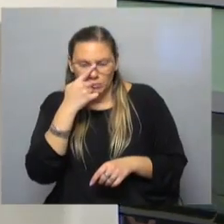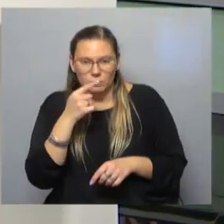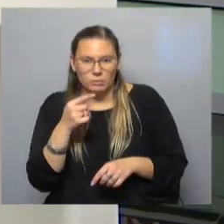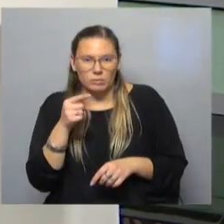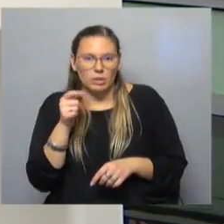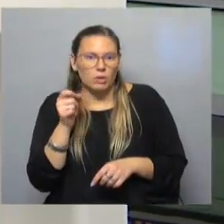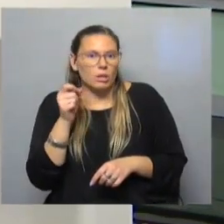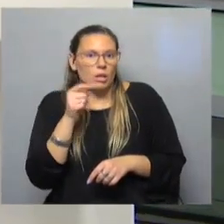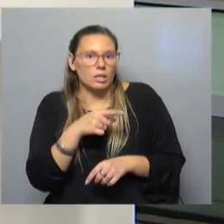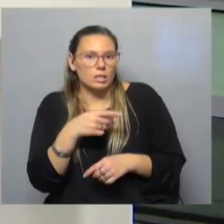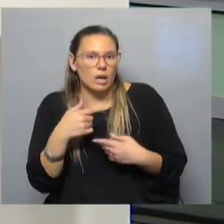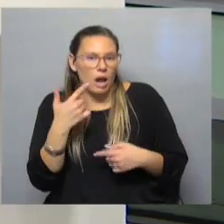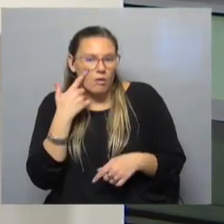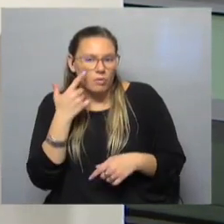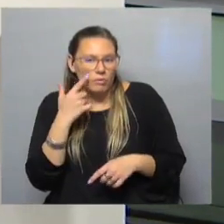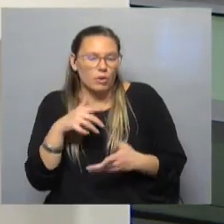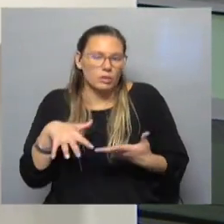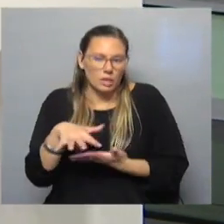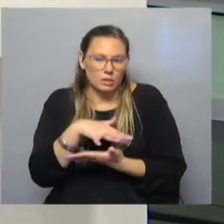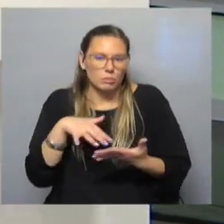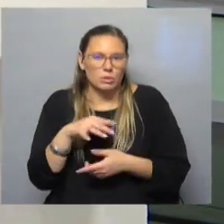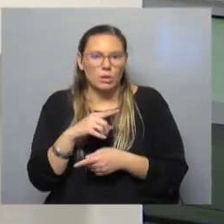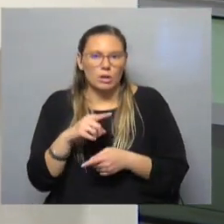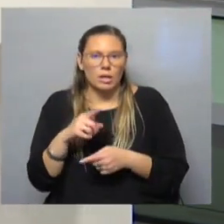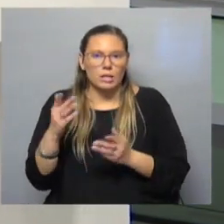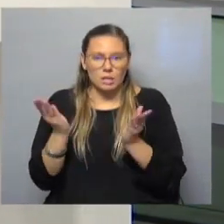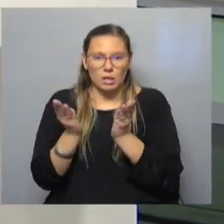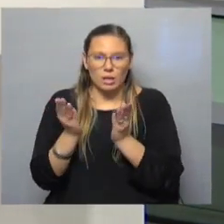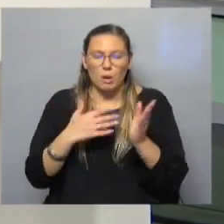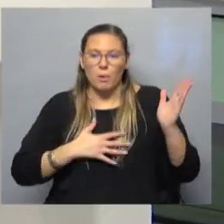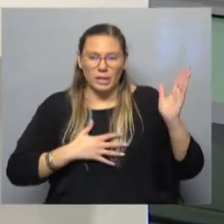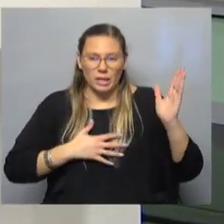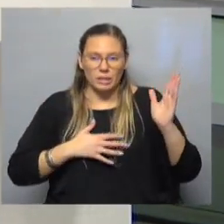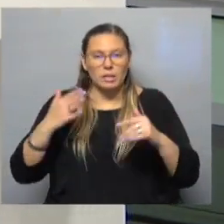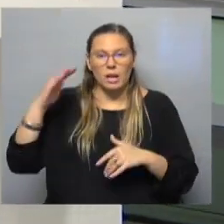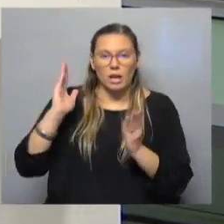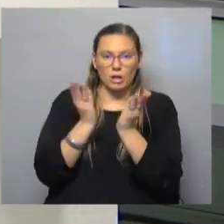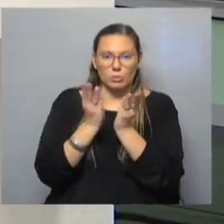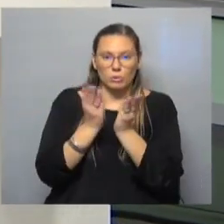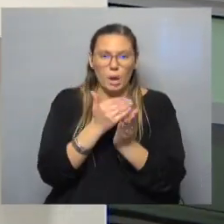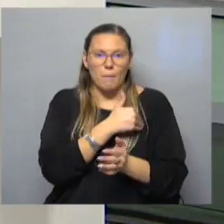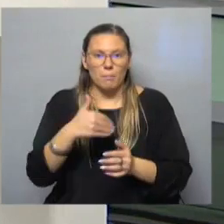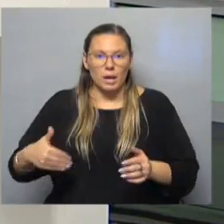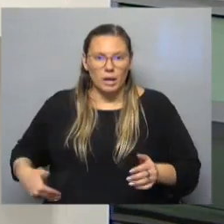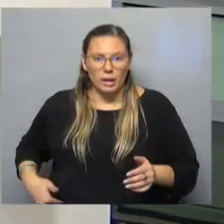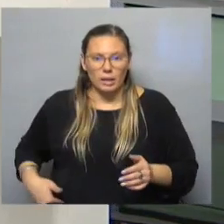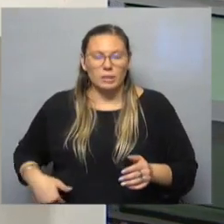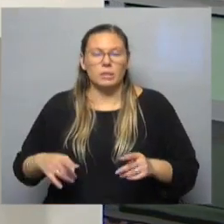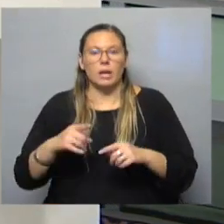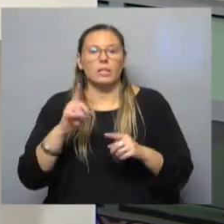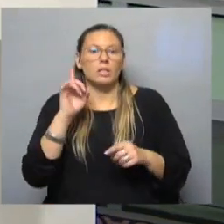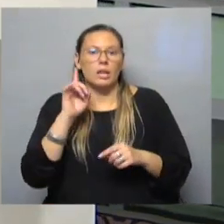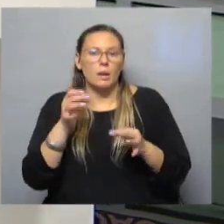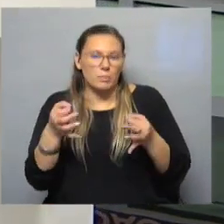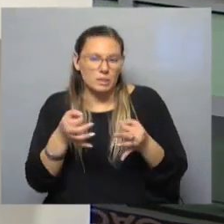de lo que ella le pasó con todo esto. Ella estudió de grande, fue bailarina y estudió de grande para ser maestra de chicas especiales y sordos. Por